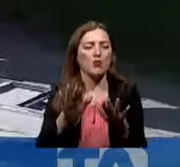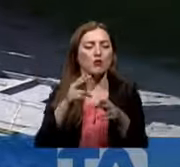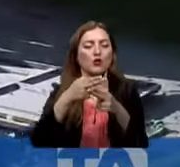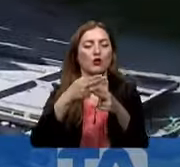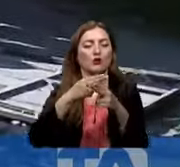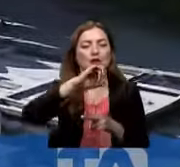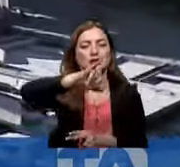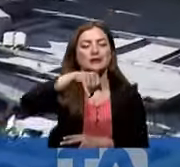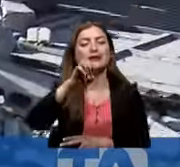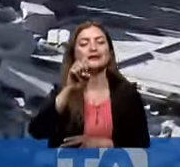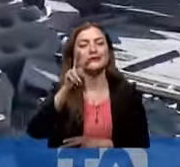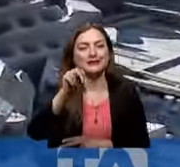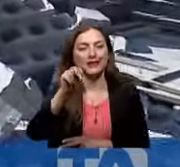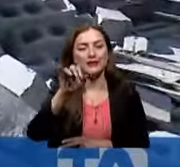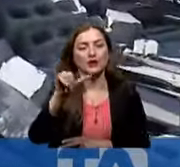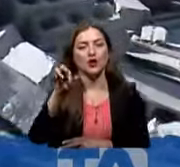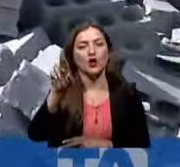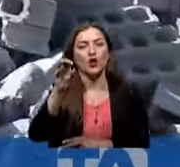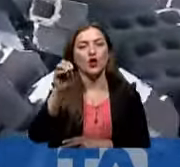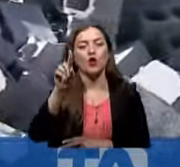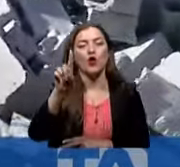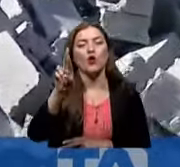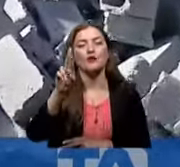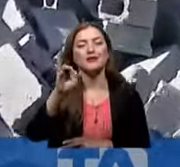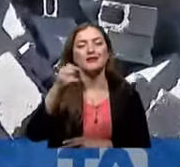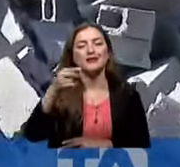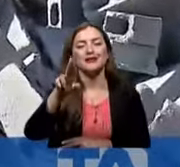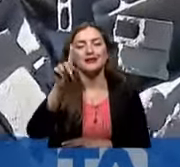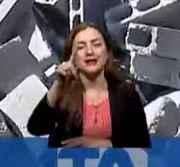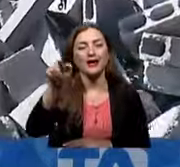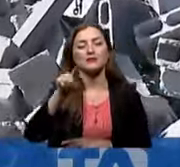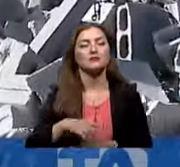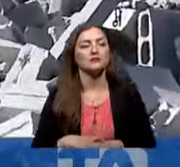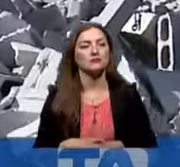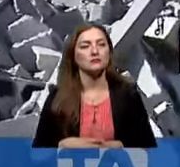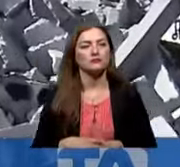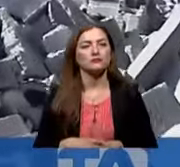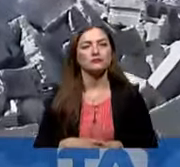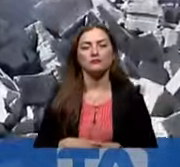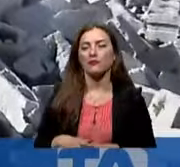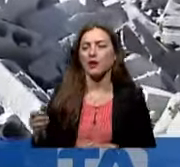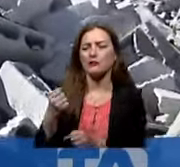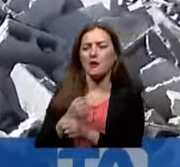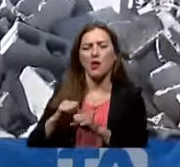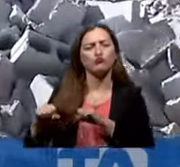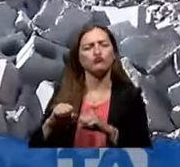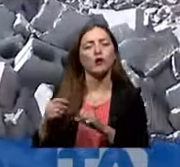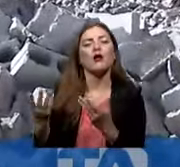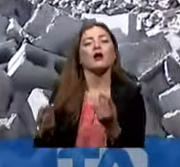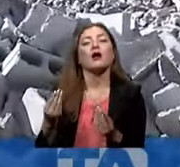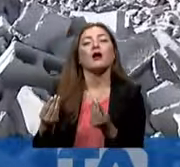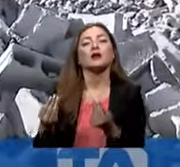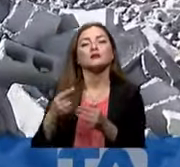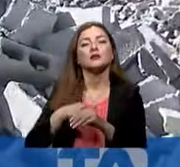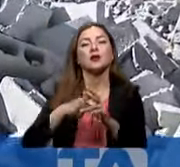nombre Jenny Rodríguez. Ok, ¿cuáles son las labores que ustedes realizaron al momento de que llegaron acá, que fue cerca